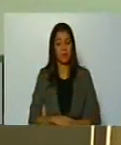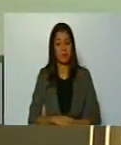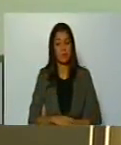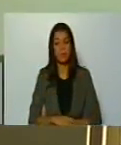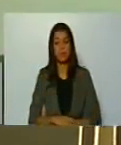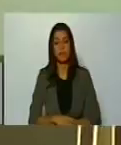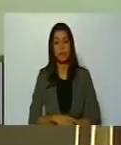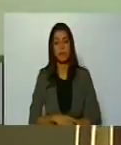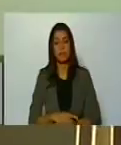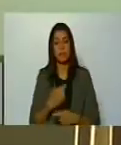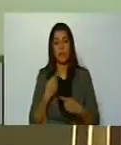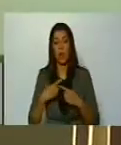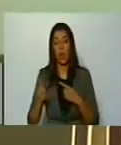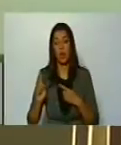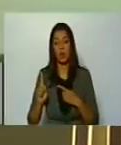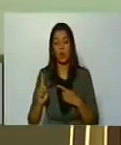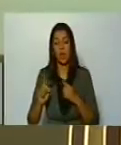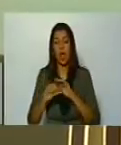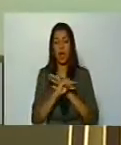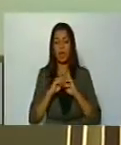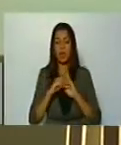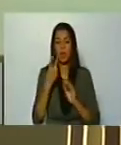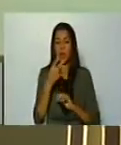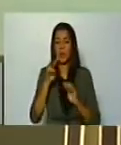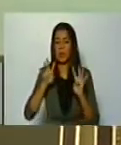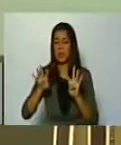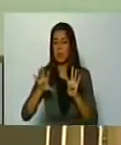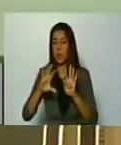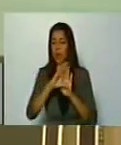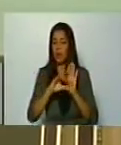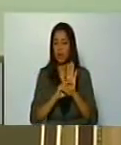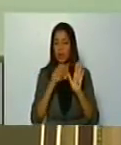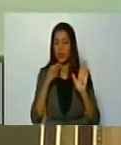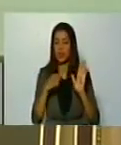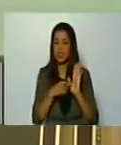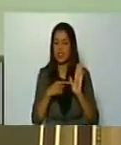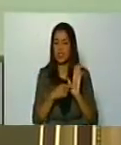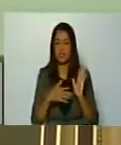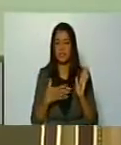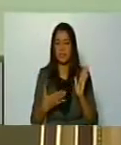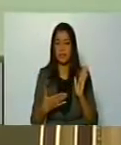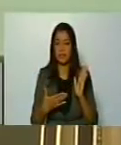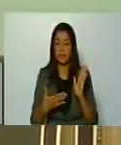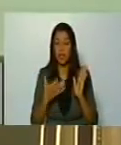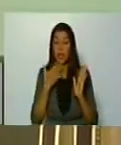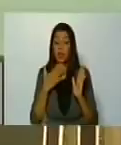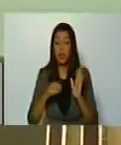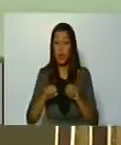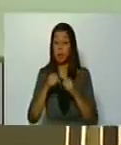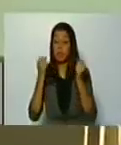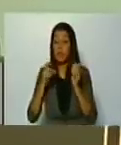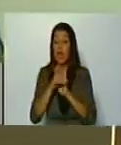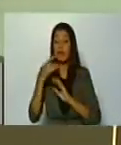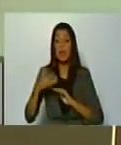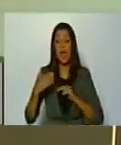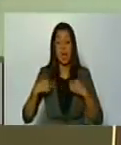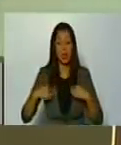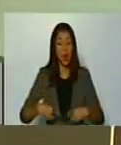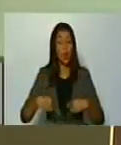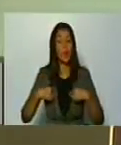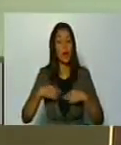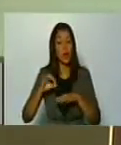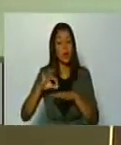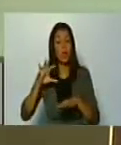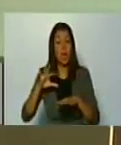Pero además hay otro hecho. El artículo 29 constitucional establece que las violaciones graves a derechos humanos